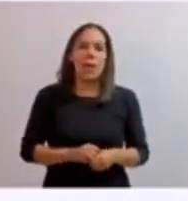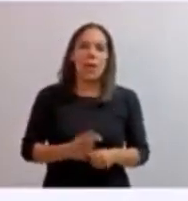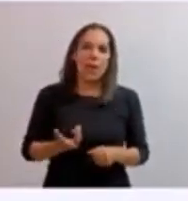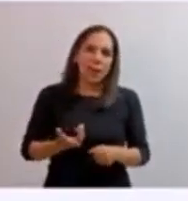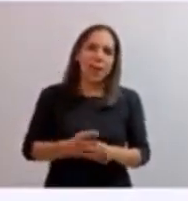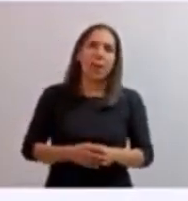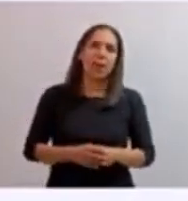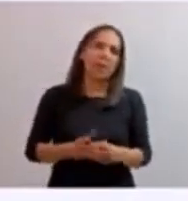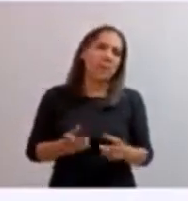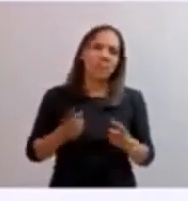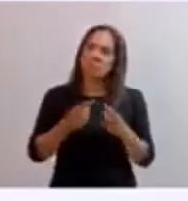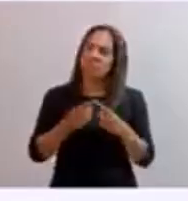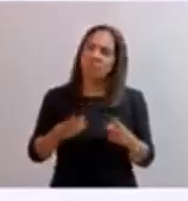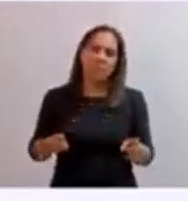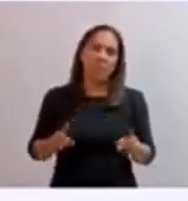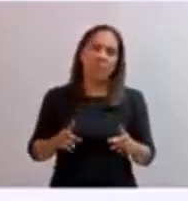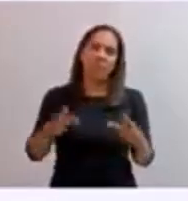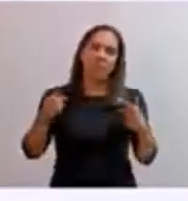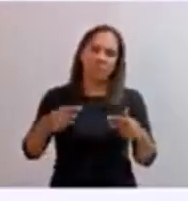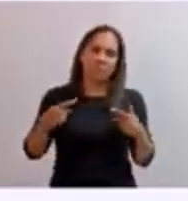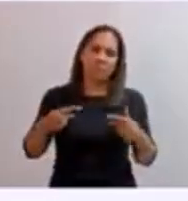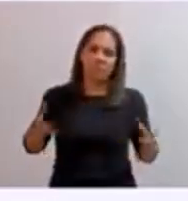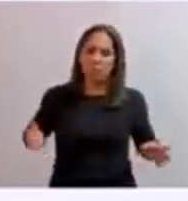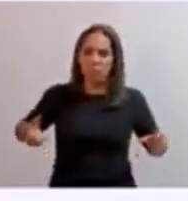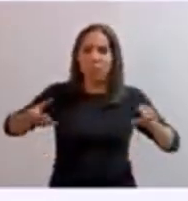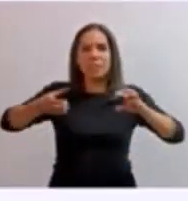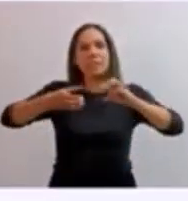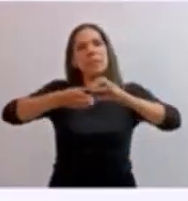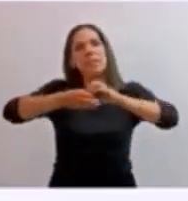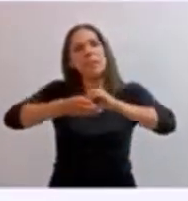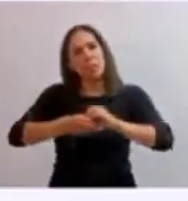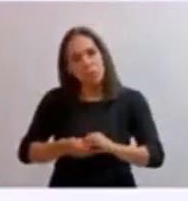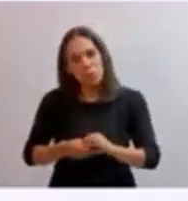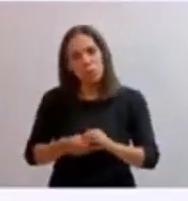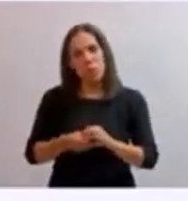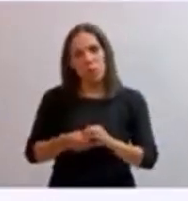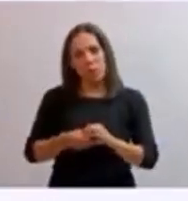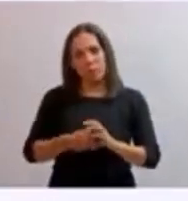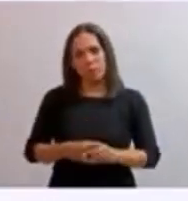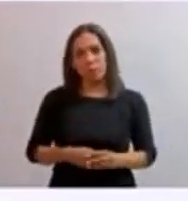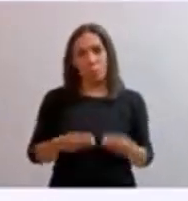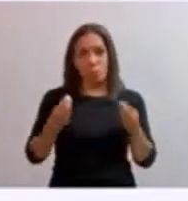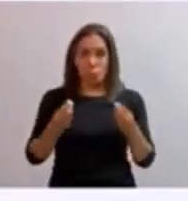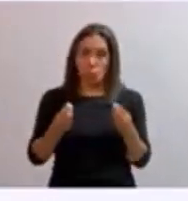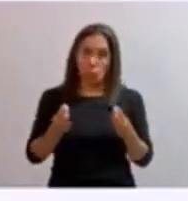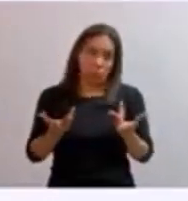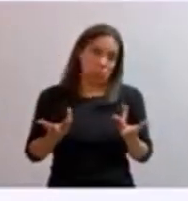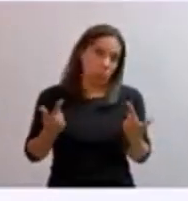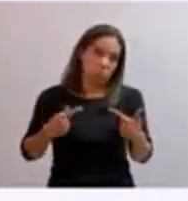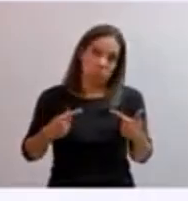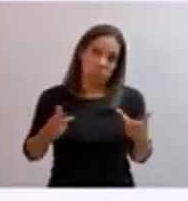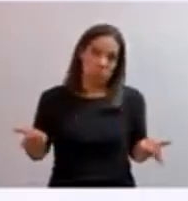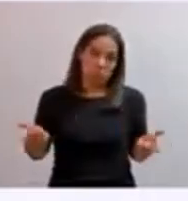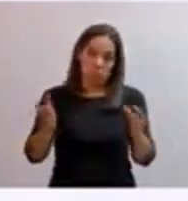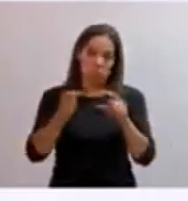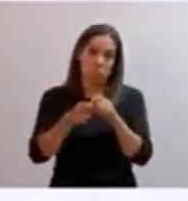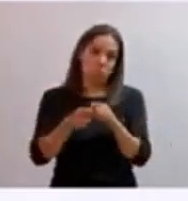estuvo involucrada. Entonces son muchas las figuras que